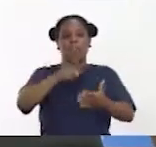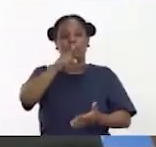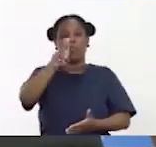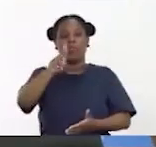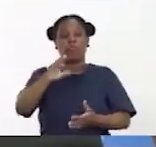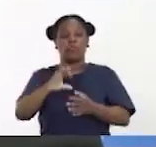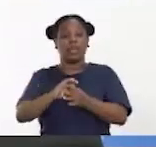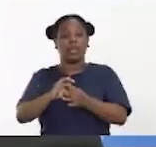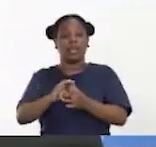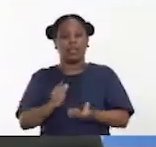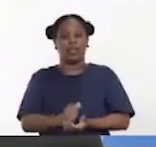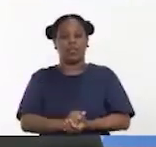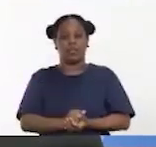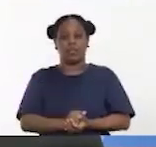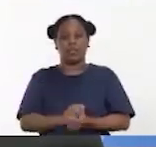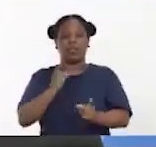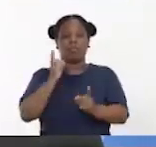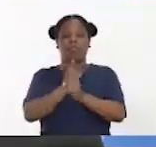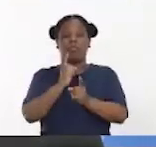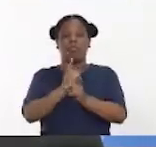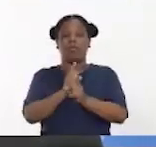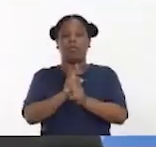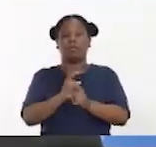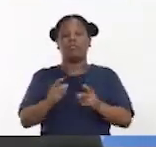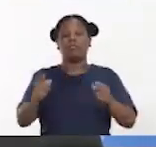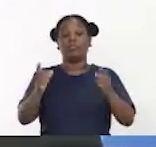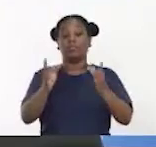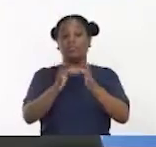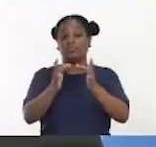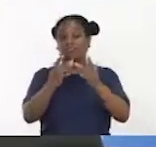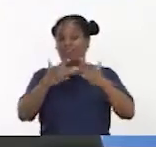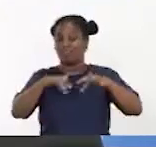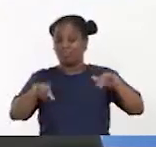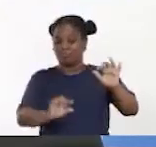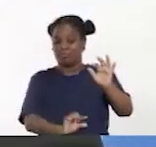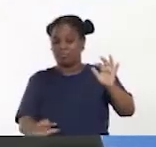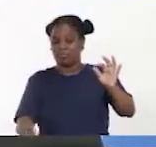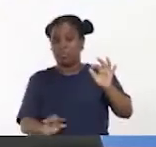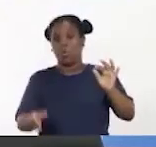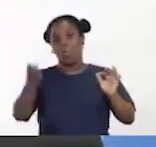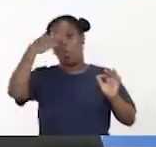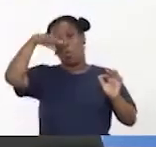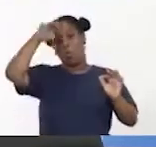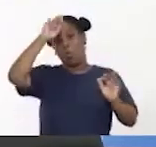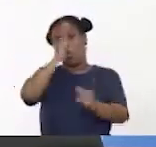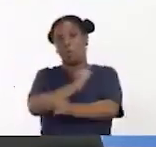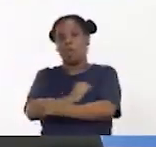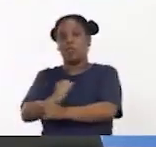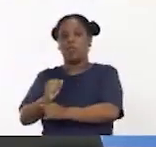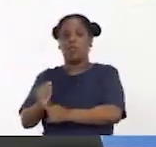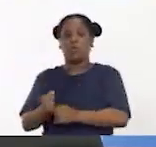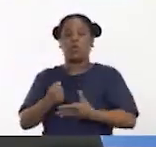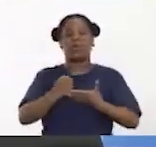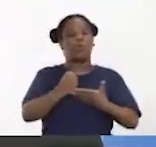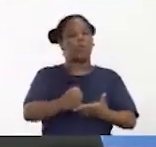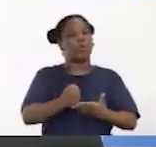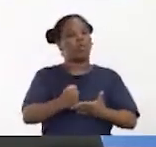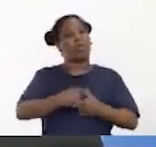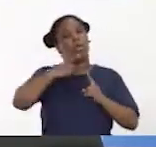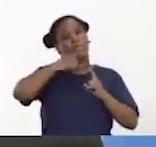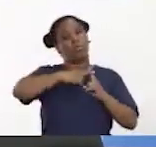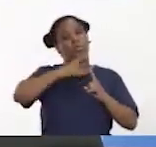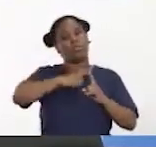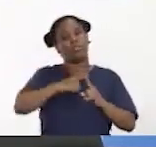que está en el portal Cuba Educa, porque los va a ayudar en las temáticas que